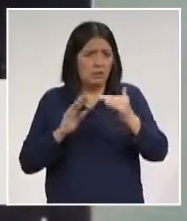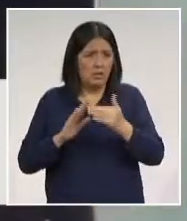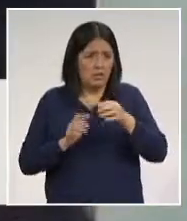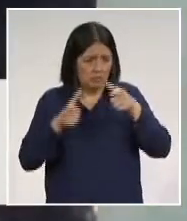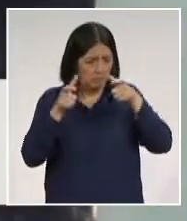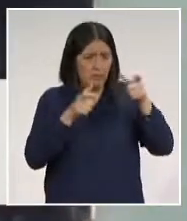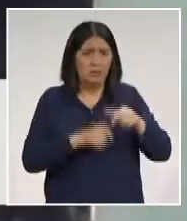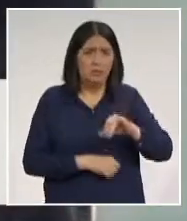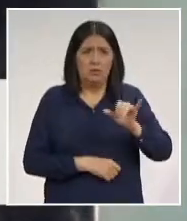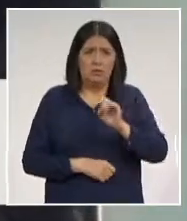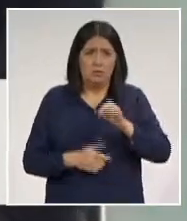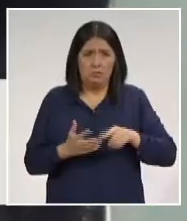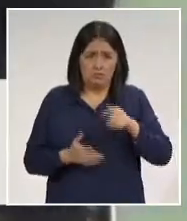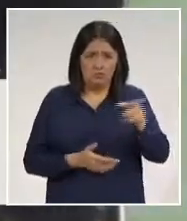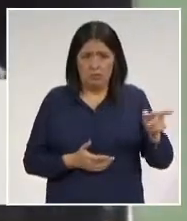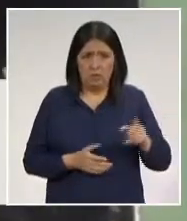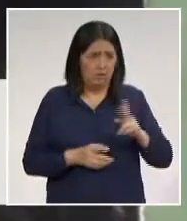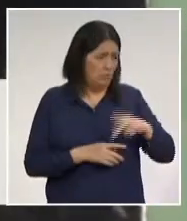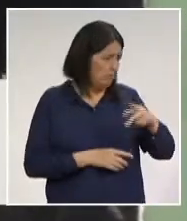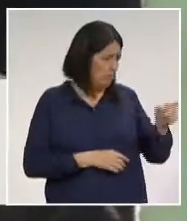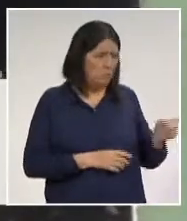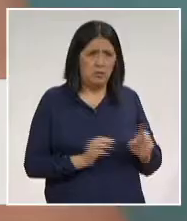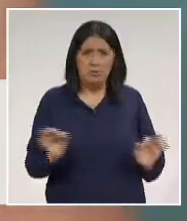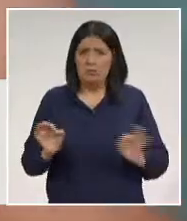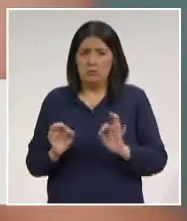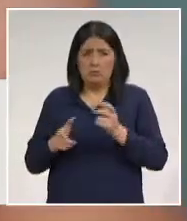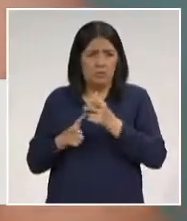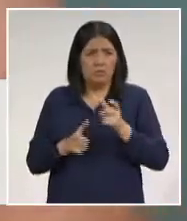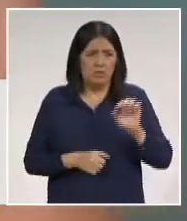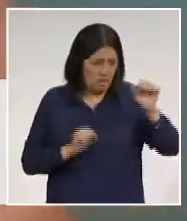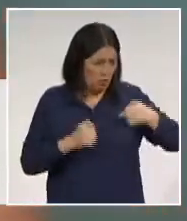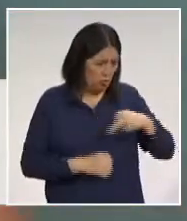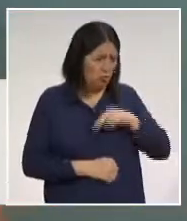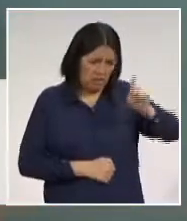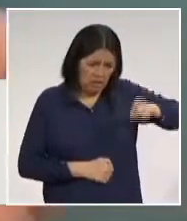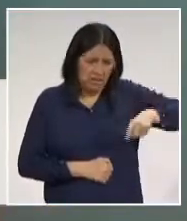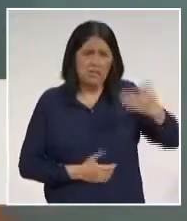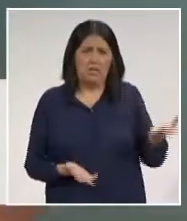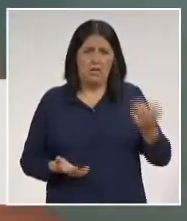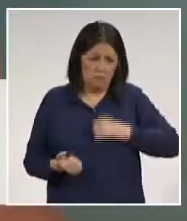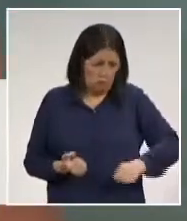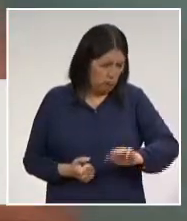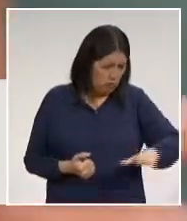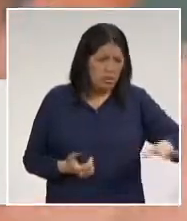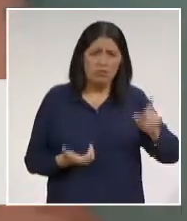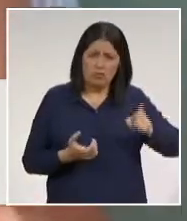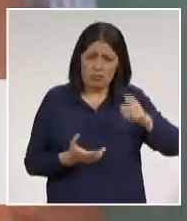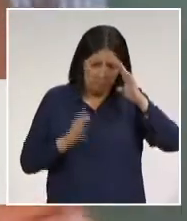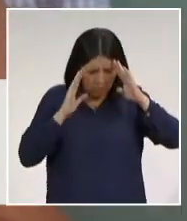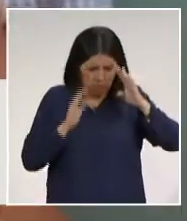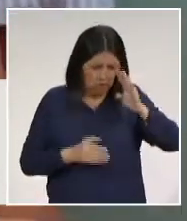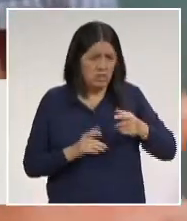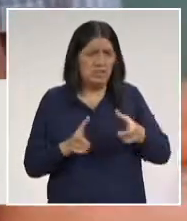José Leonardo Ortiz, lo que dejó a los vecinos en el desamparo. Sí, necesitamos porque tenemos hijos pequeños, señorita. Aquí